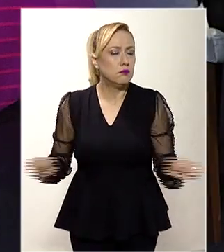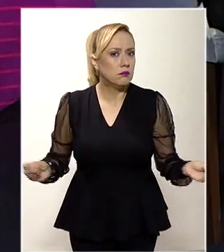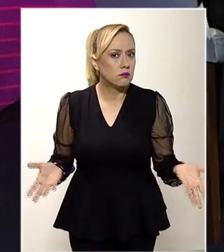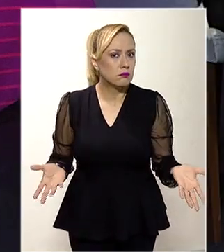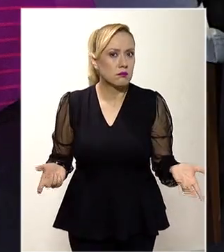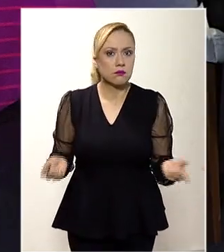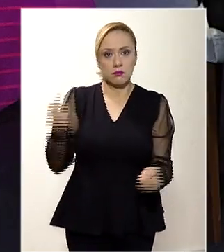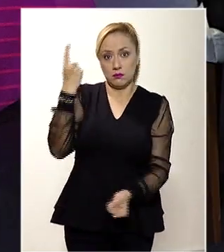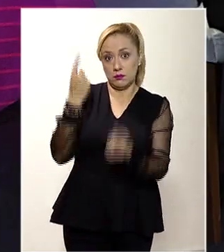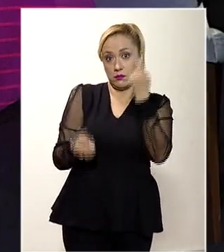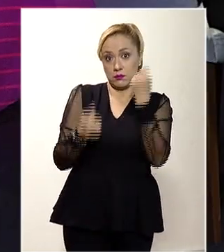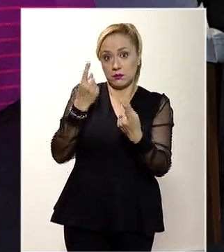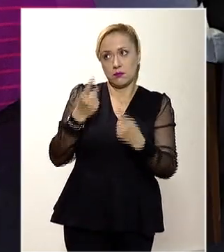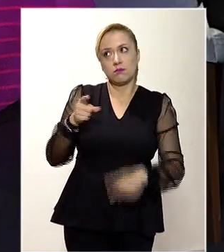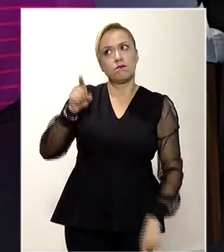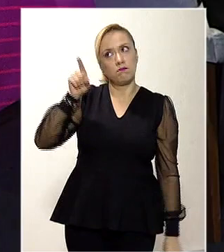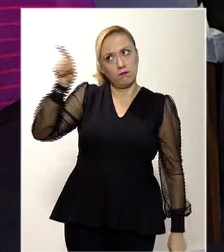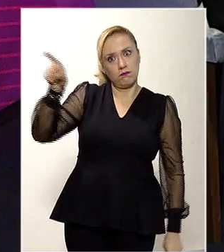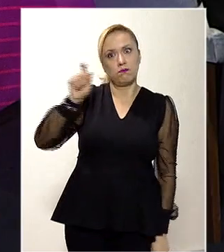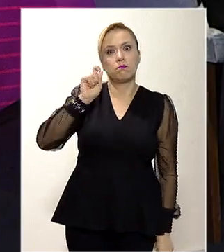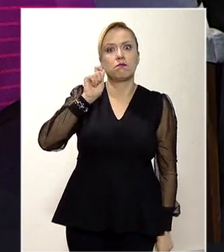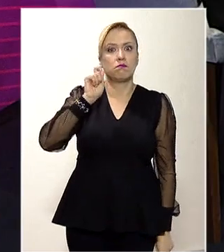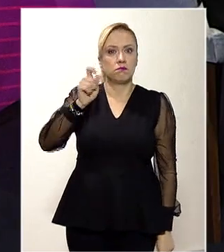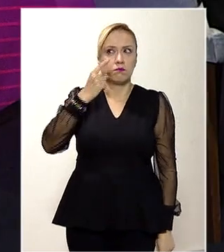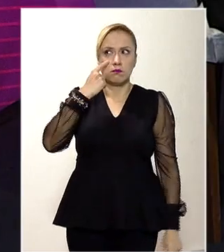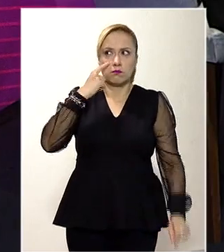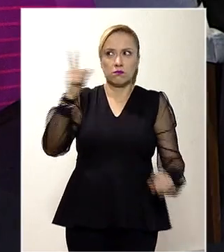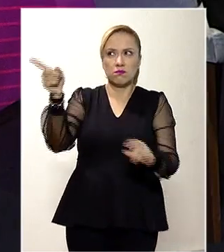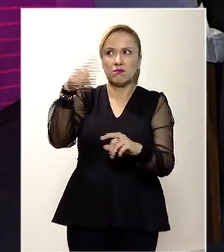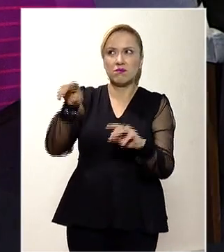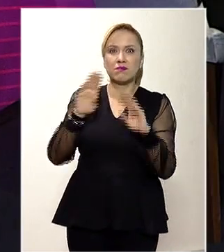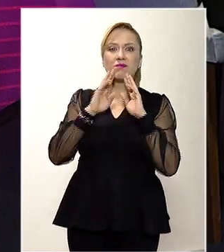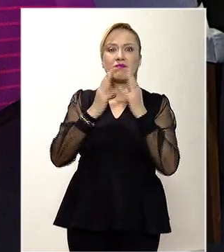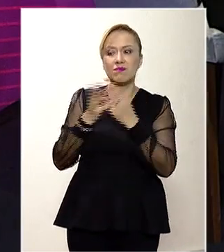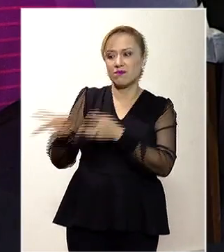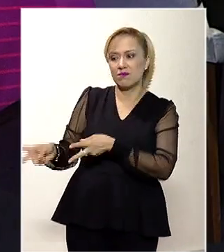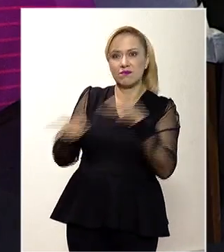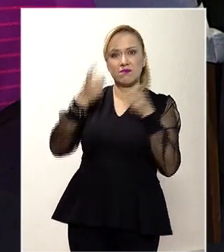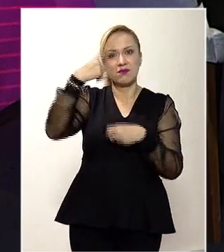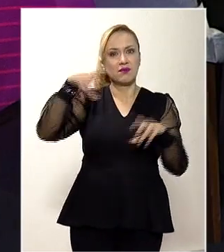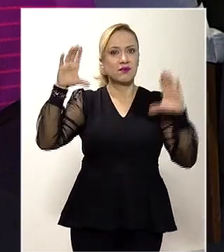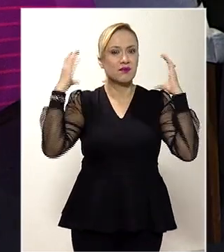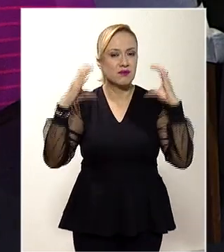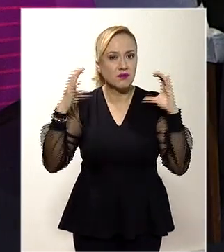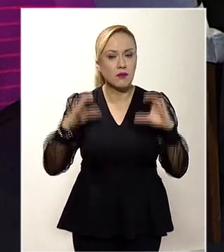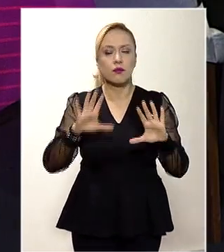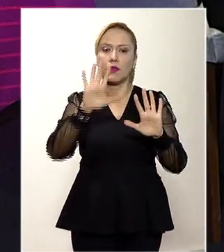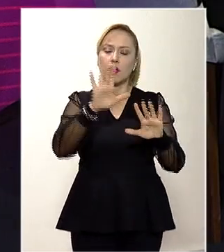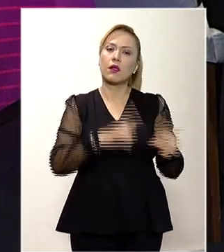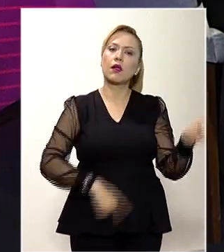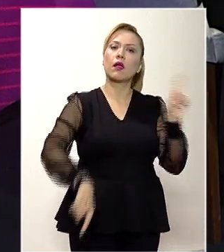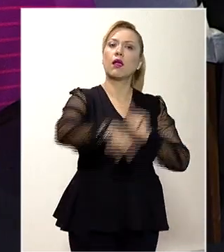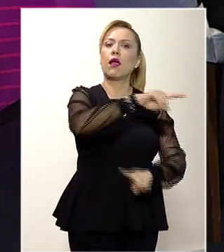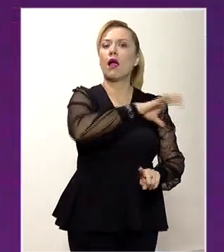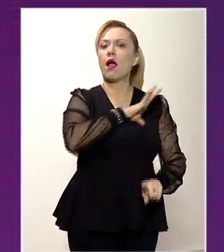Algunas corresponden a los patrones, digamos, de delincuencia organizada, pero otras no. Lo que pasa también es que la violencia, hay muchas armas, ¿no?